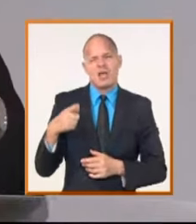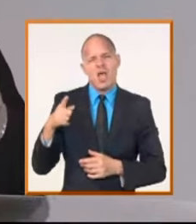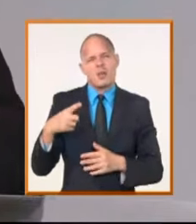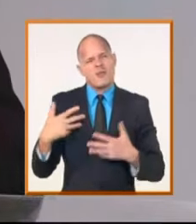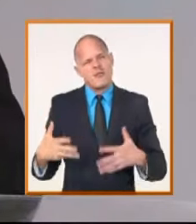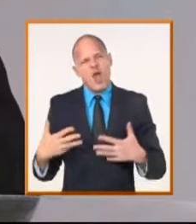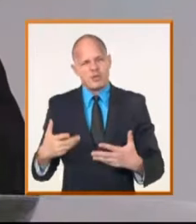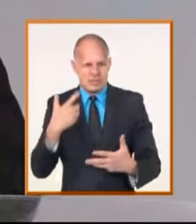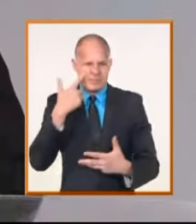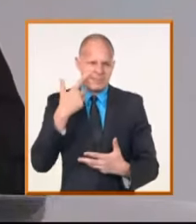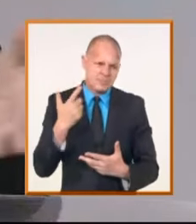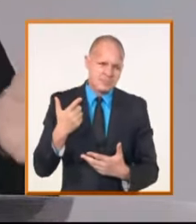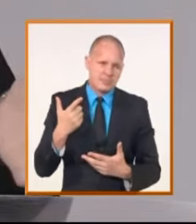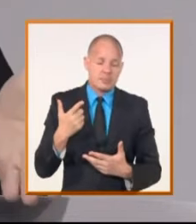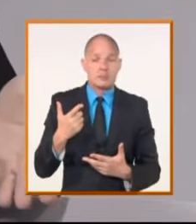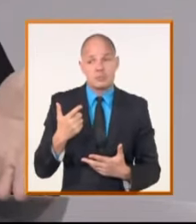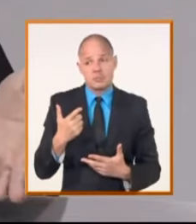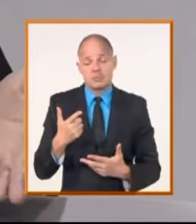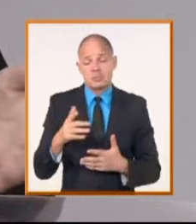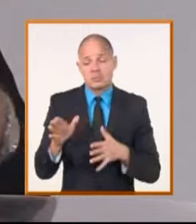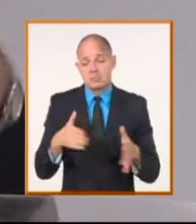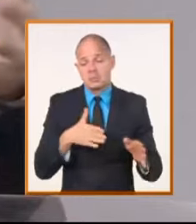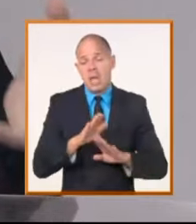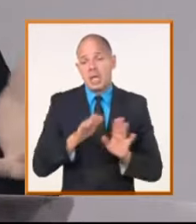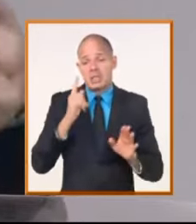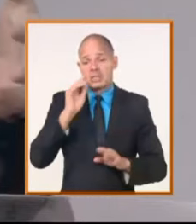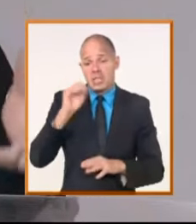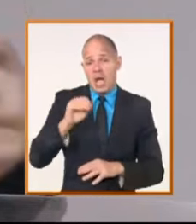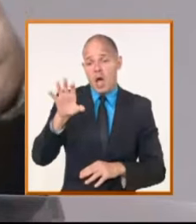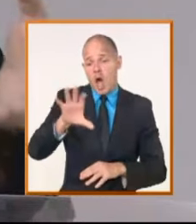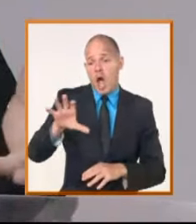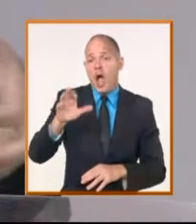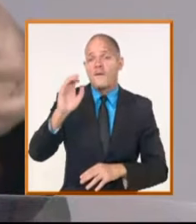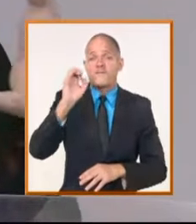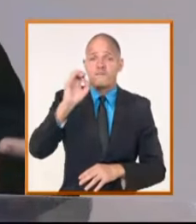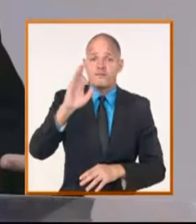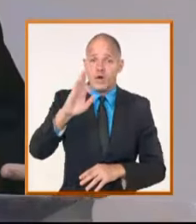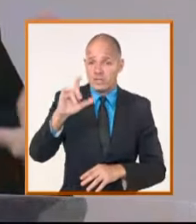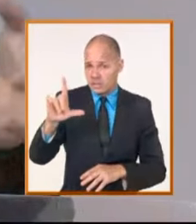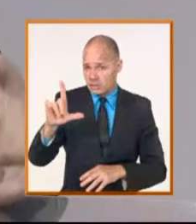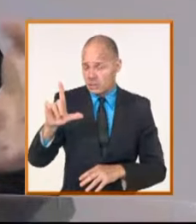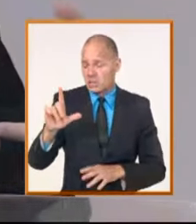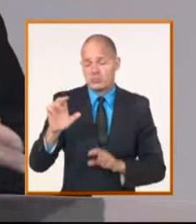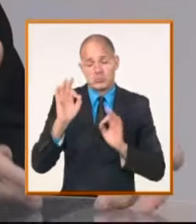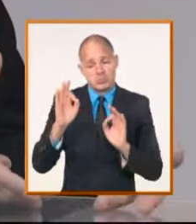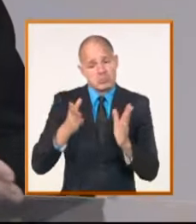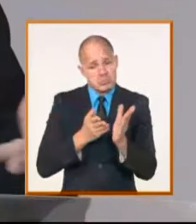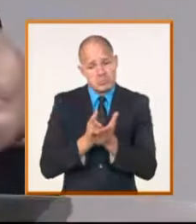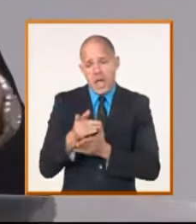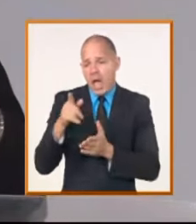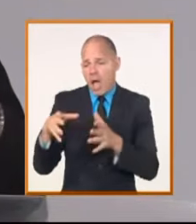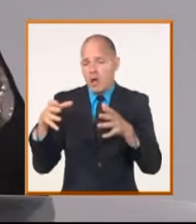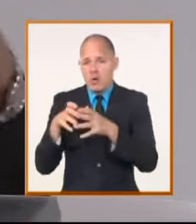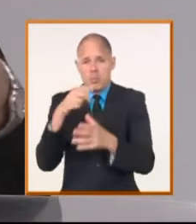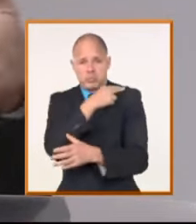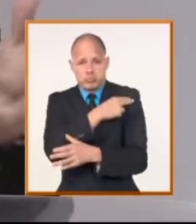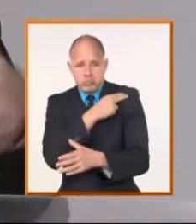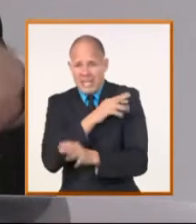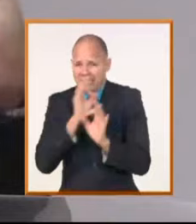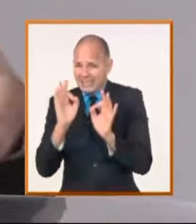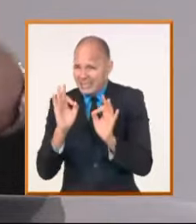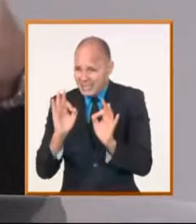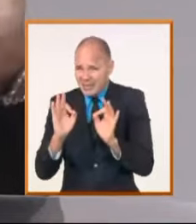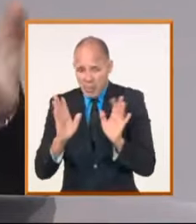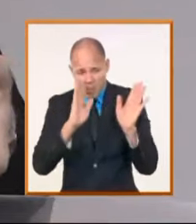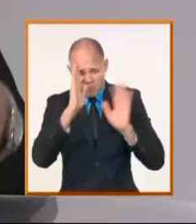probable. Va a ser un tema en Florida, siempre va a ser un tema en Florida, siempre que hay una comunidad cubana importante e influyente económica y políticamente ahí. Pero